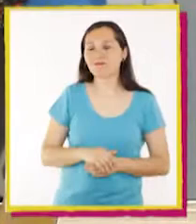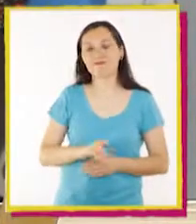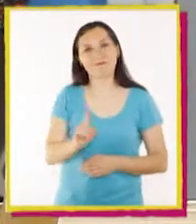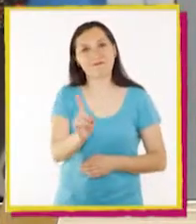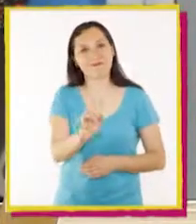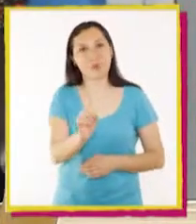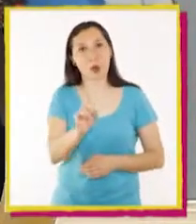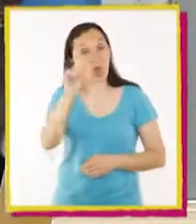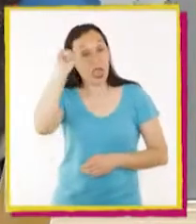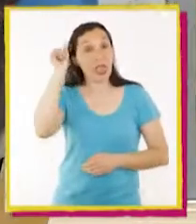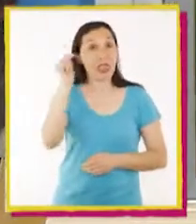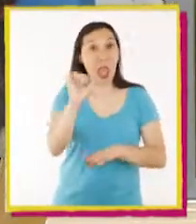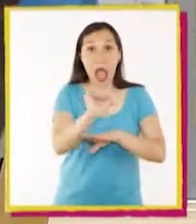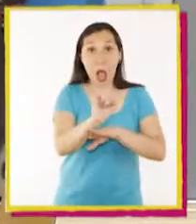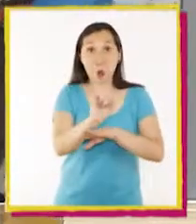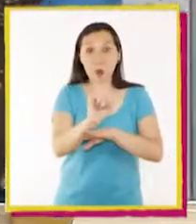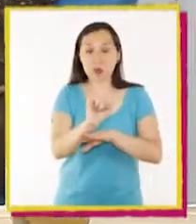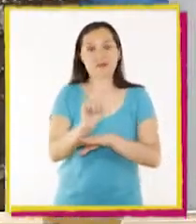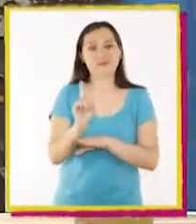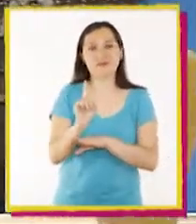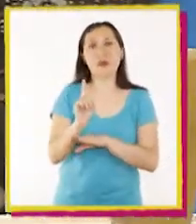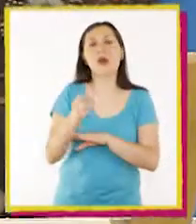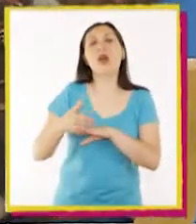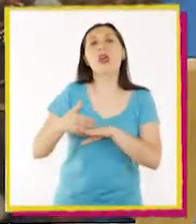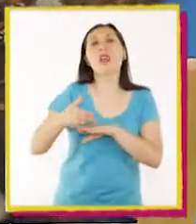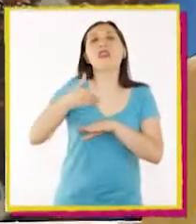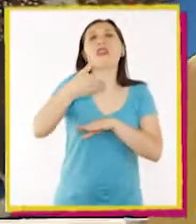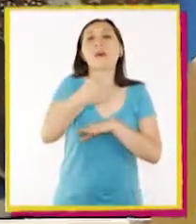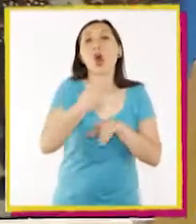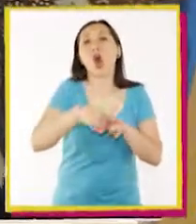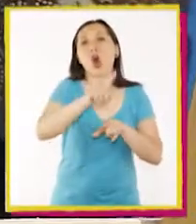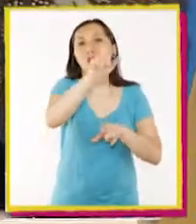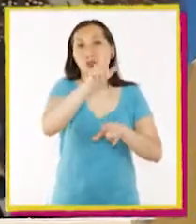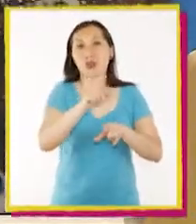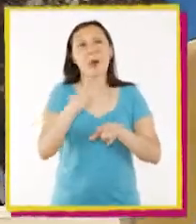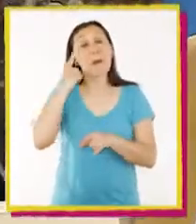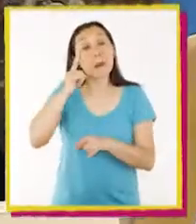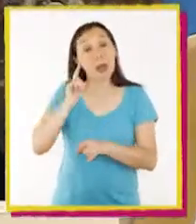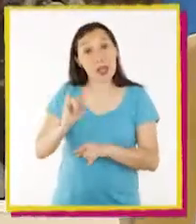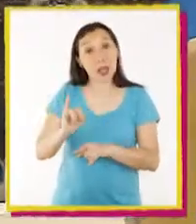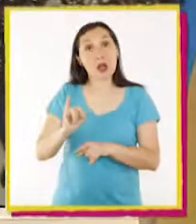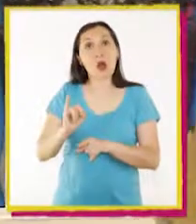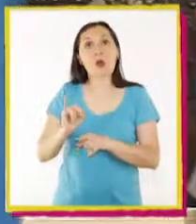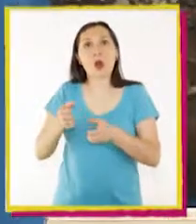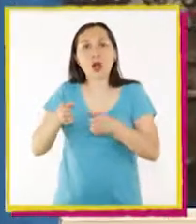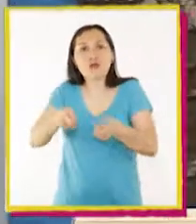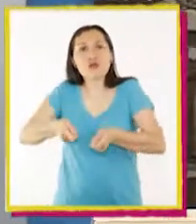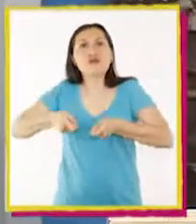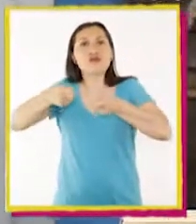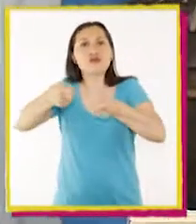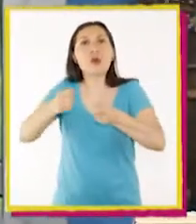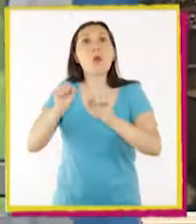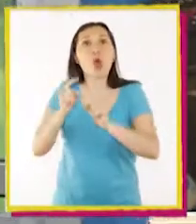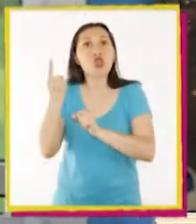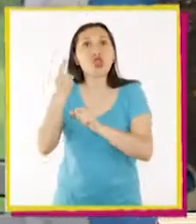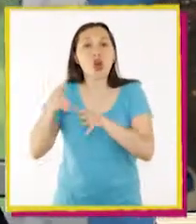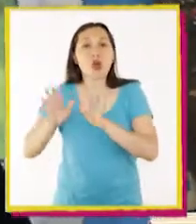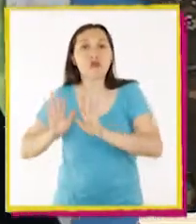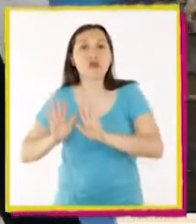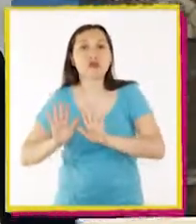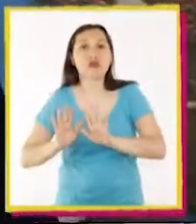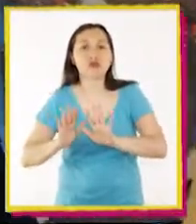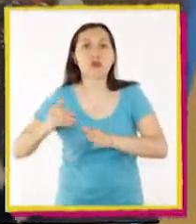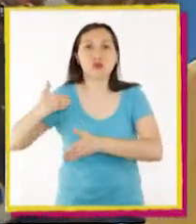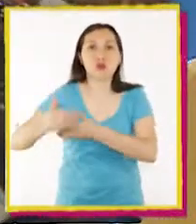Oh, no, no, no inventó los autos. Eso fue mucho después. Pero inventó un carro que se podía empujar